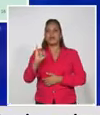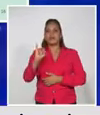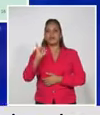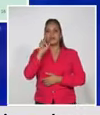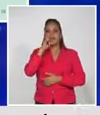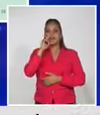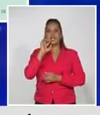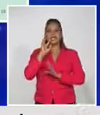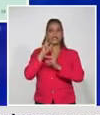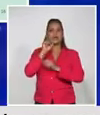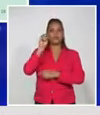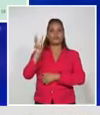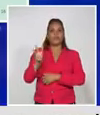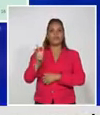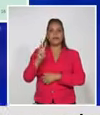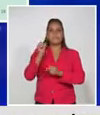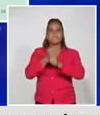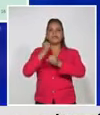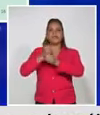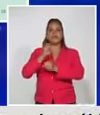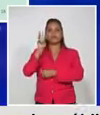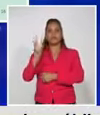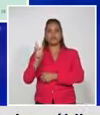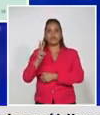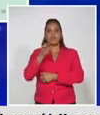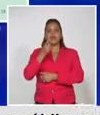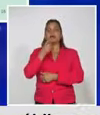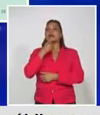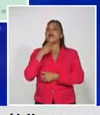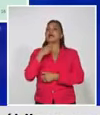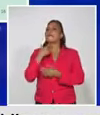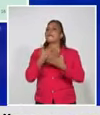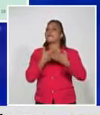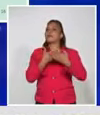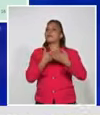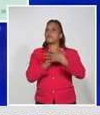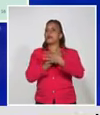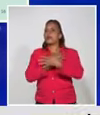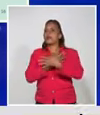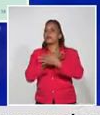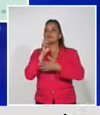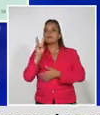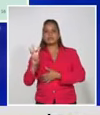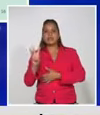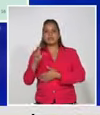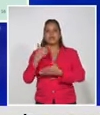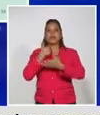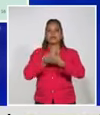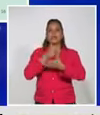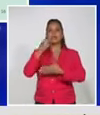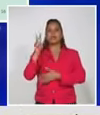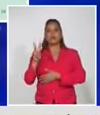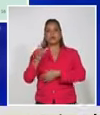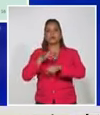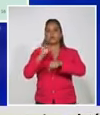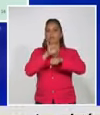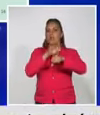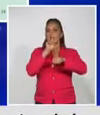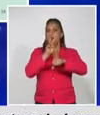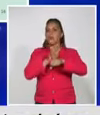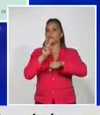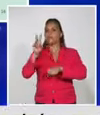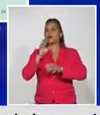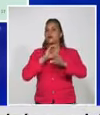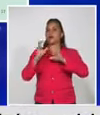Yara y Río Cauto con 2 cada uno, y Cauto Cristo y Bartolomé Mazó con 1 cada uno.